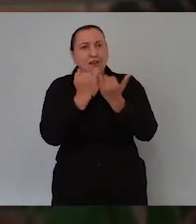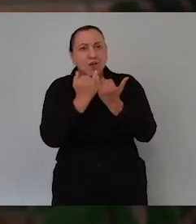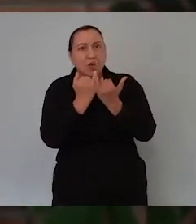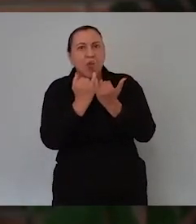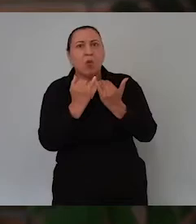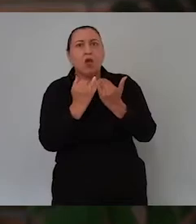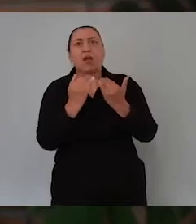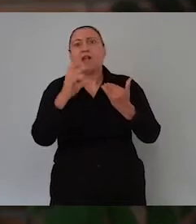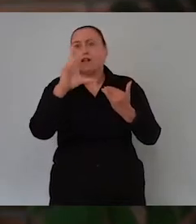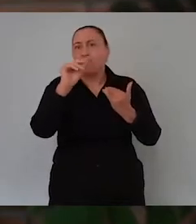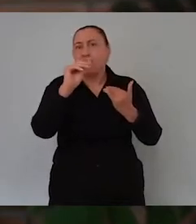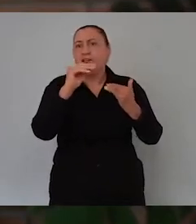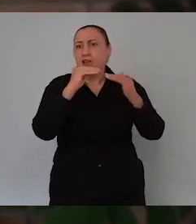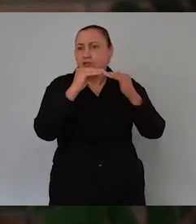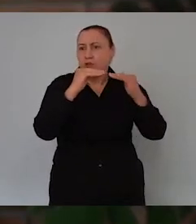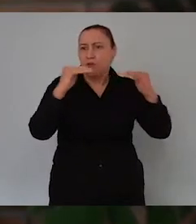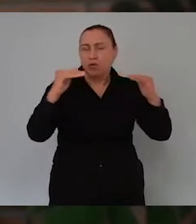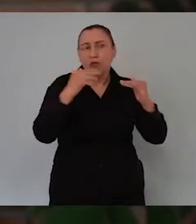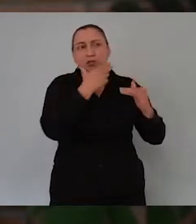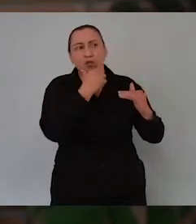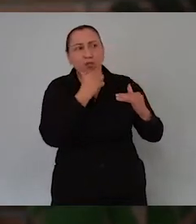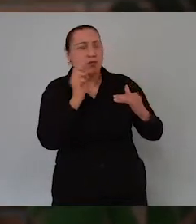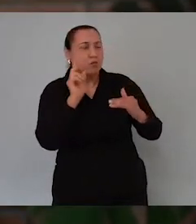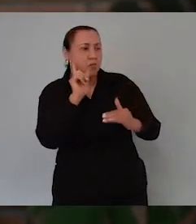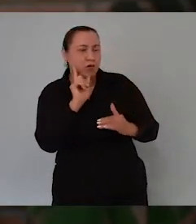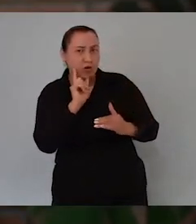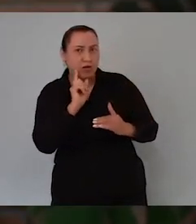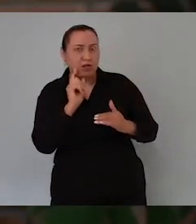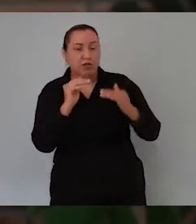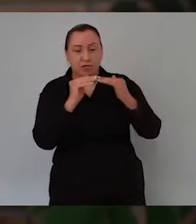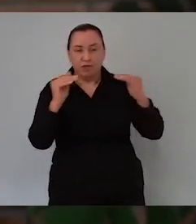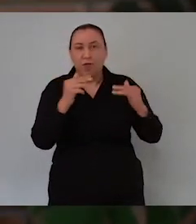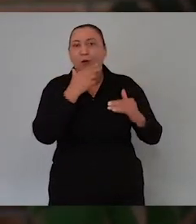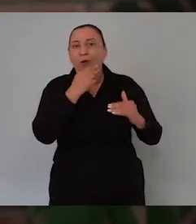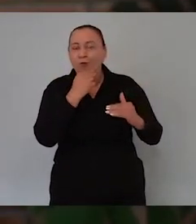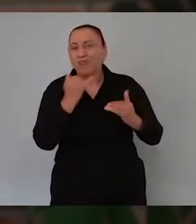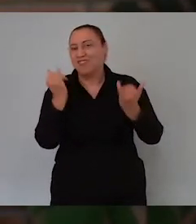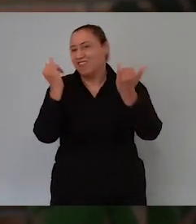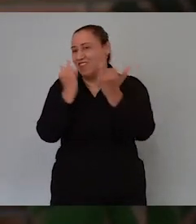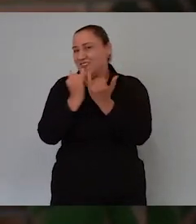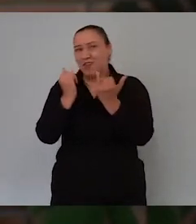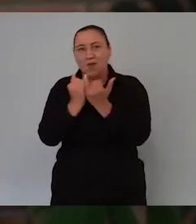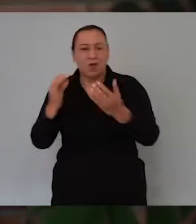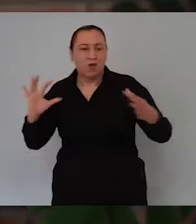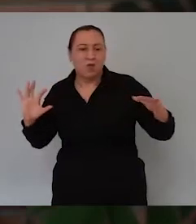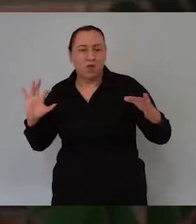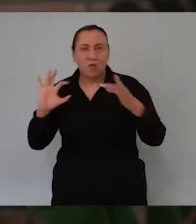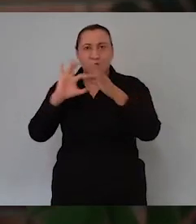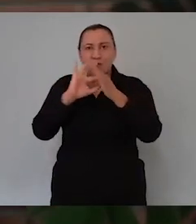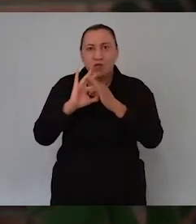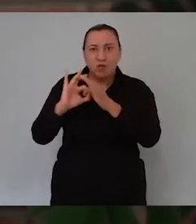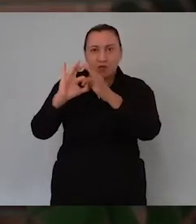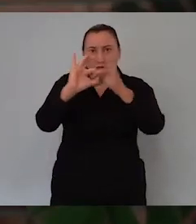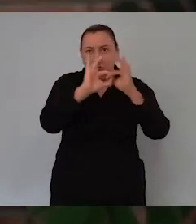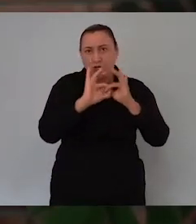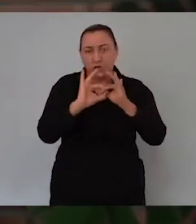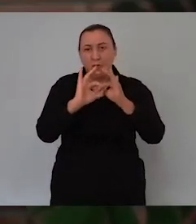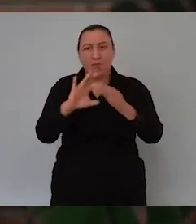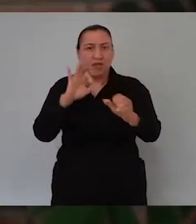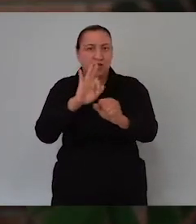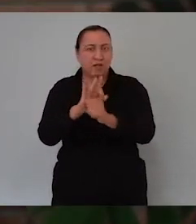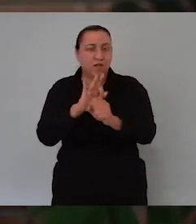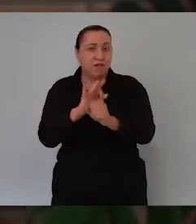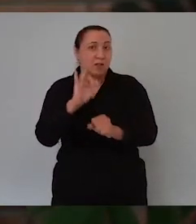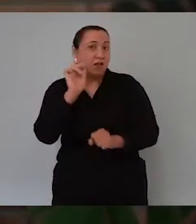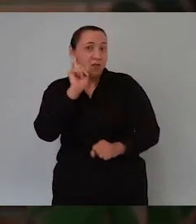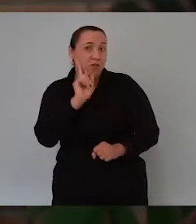que disminuyan la brecha de desigualdad entre hombres y mujeres. Mujeres y hombres, hagamos un frente